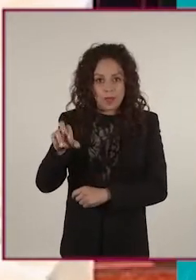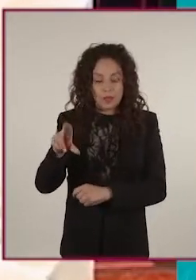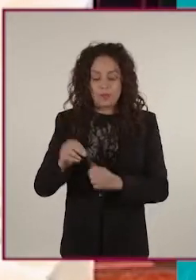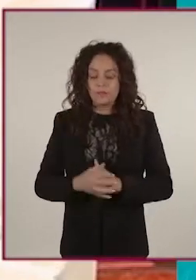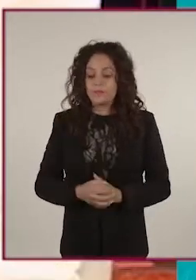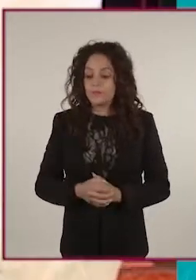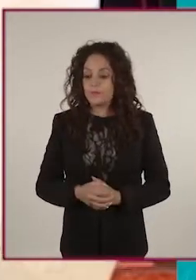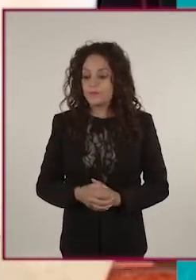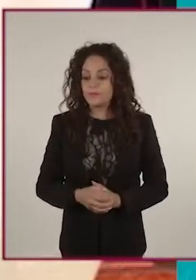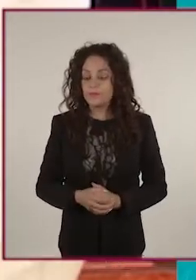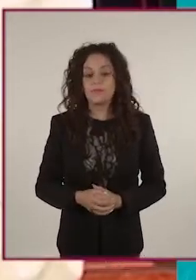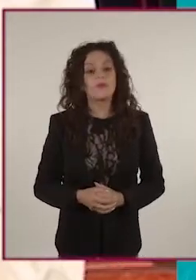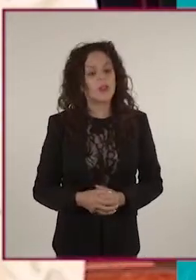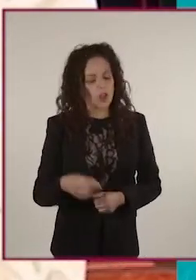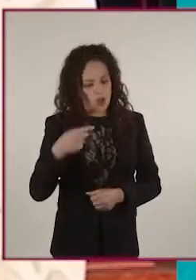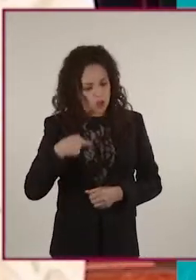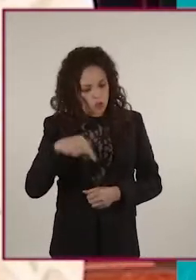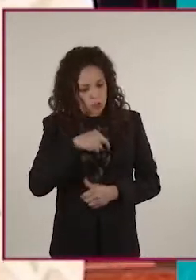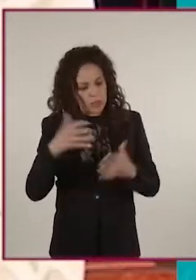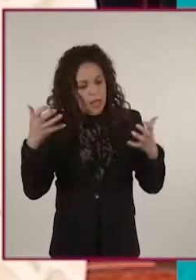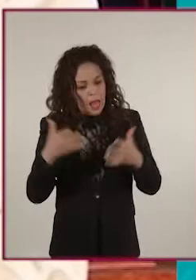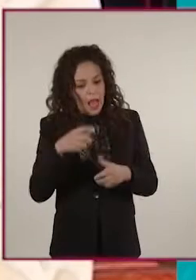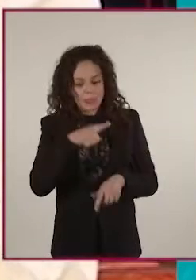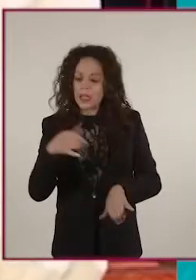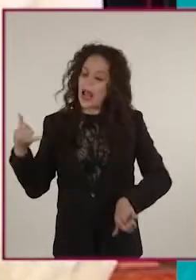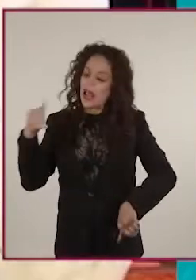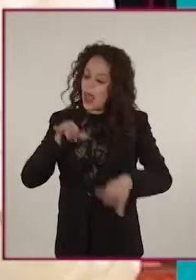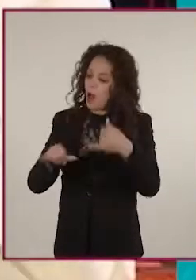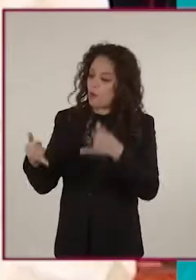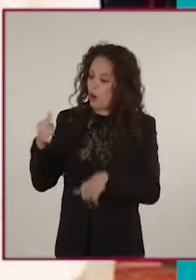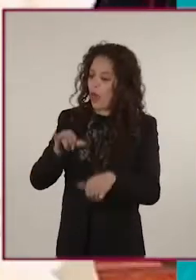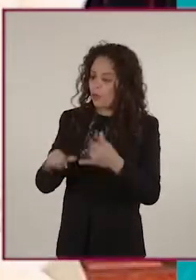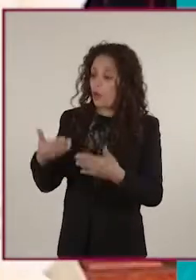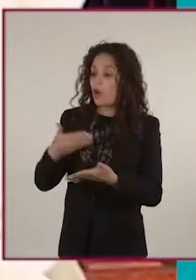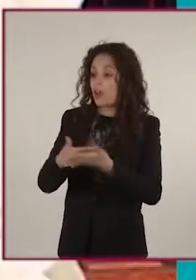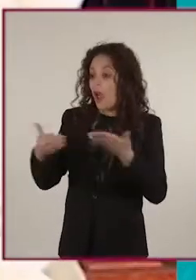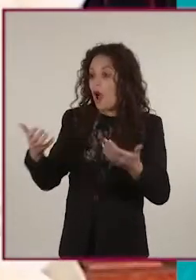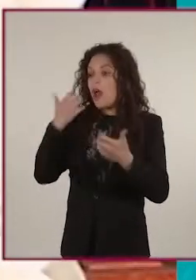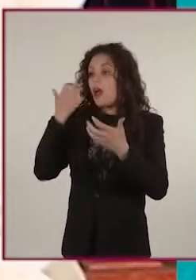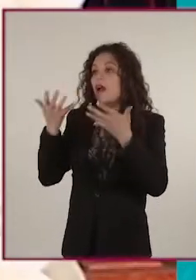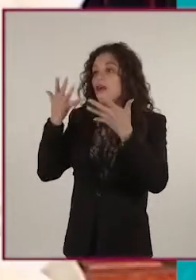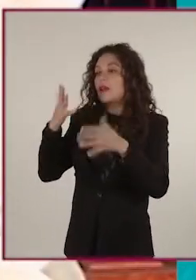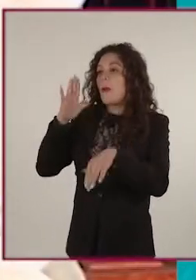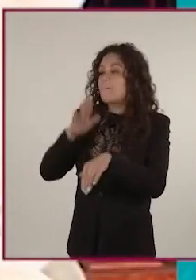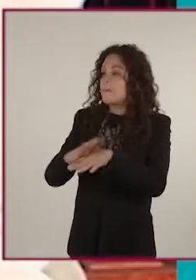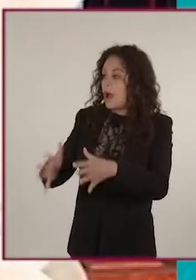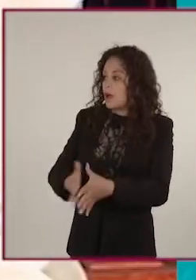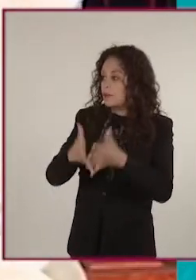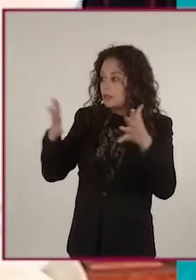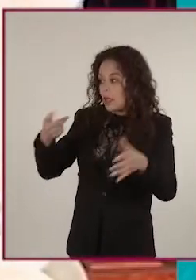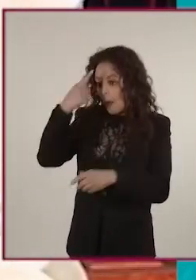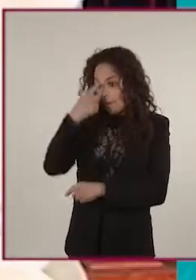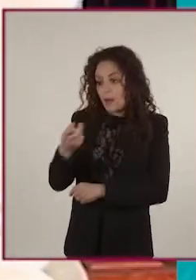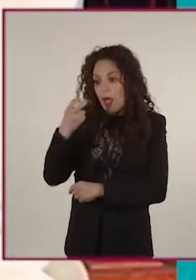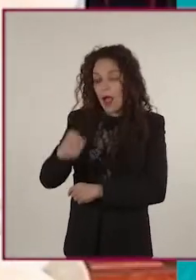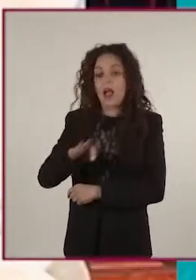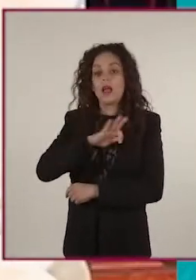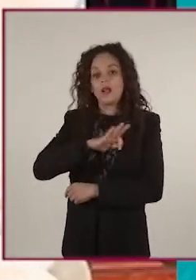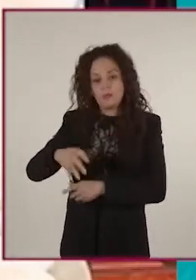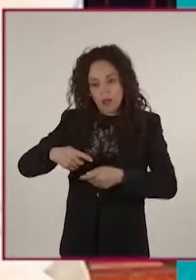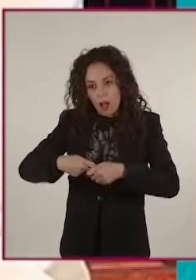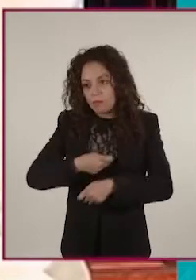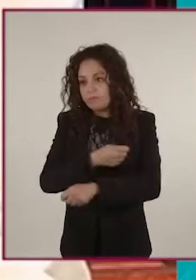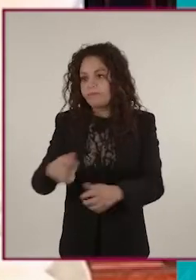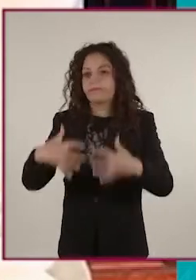haciendo lo que hacíamos en el laboratorio a un nivel muy pequeño, tratando de hacerlo a una escala mayor para poder llevar esto a la industria y poder hacer una realidad